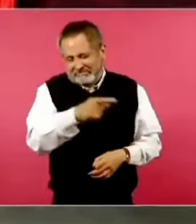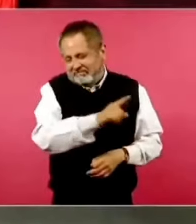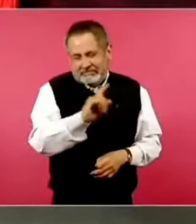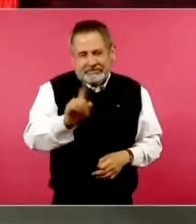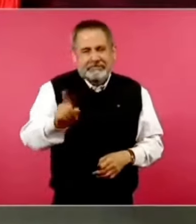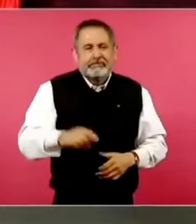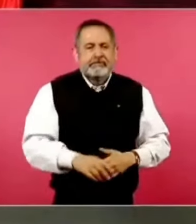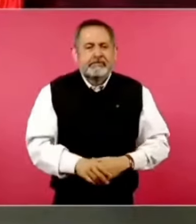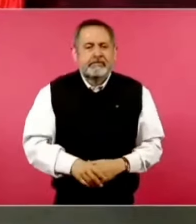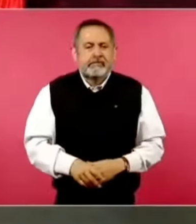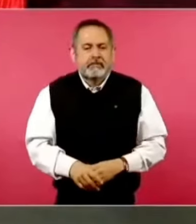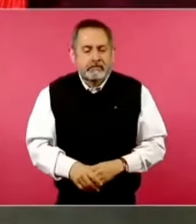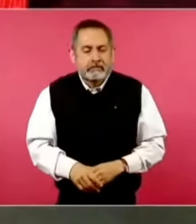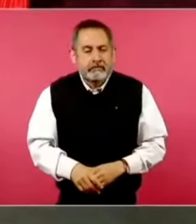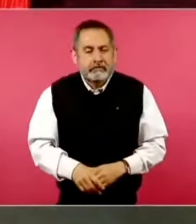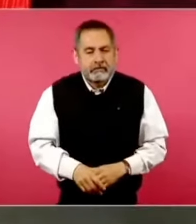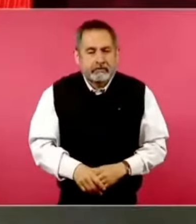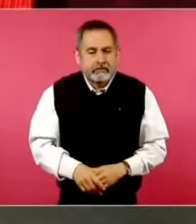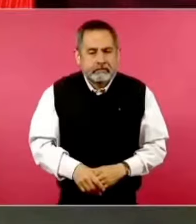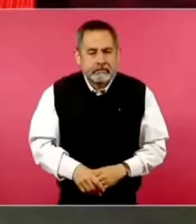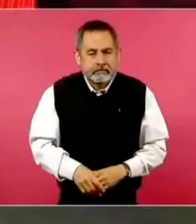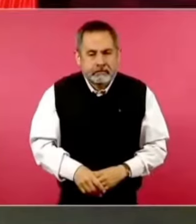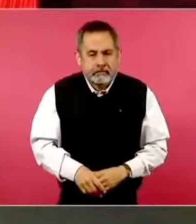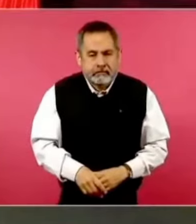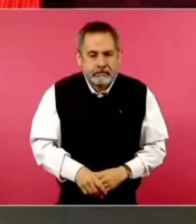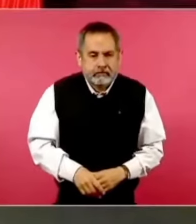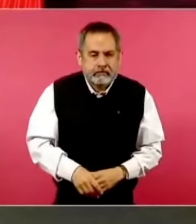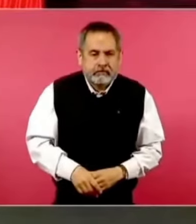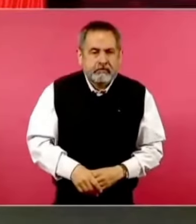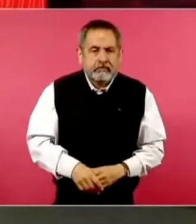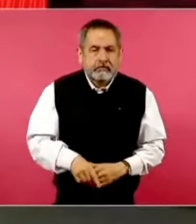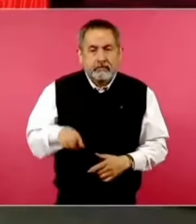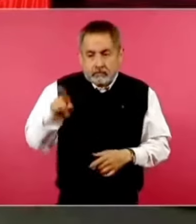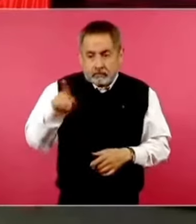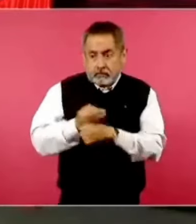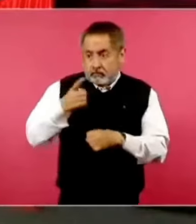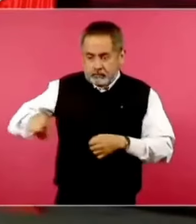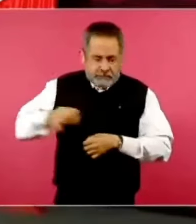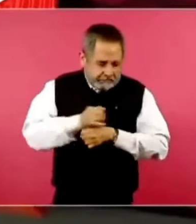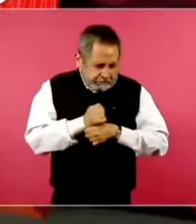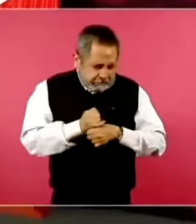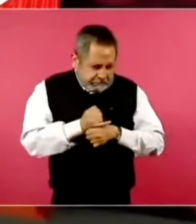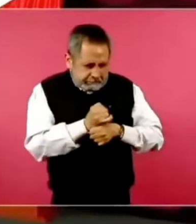empresarios que están eh siendo investigados